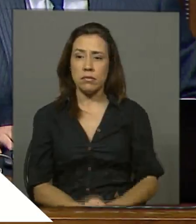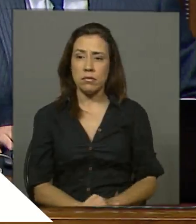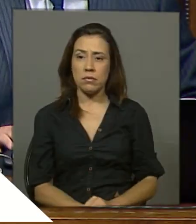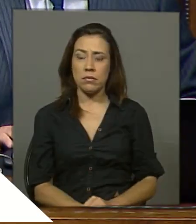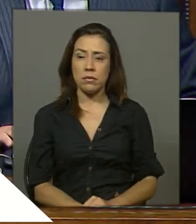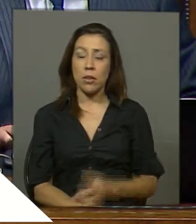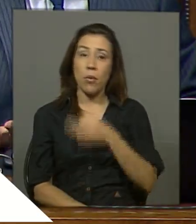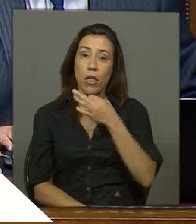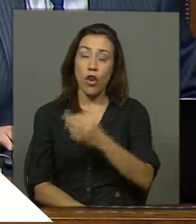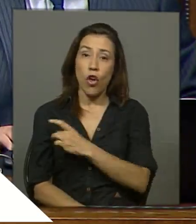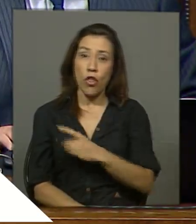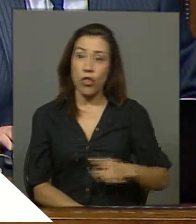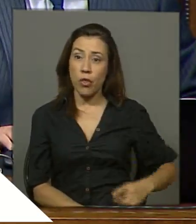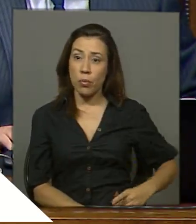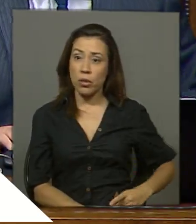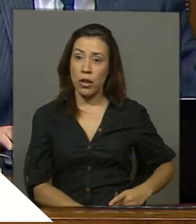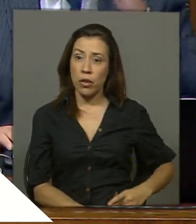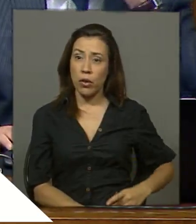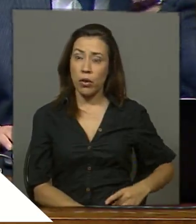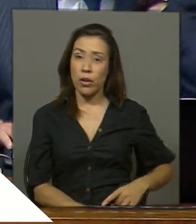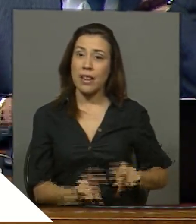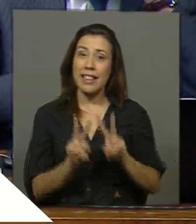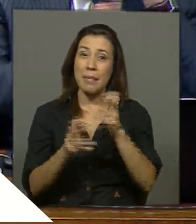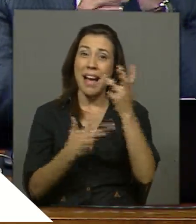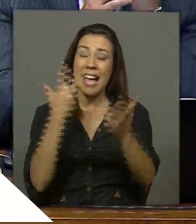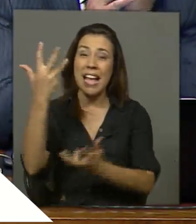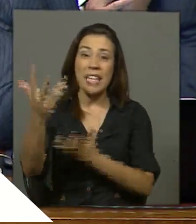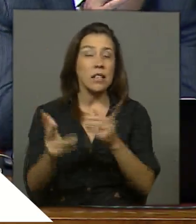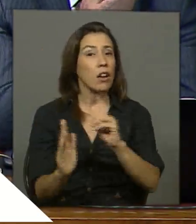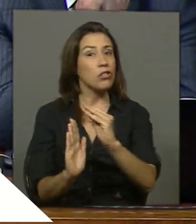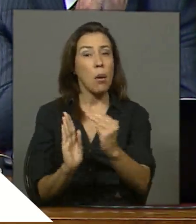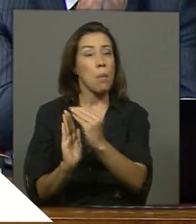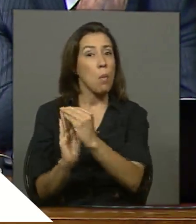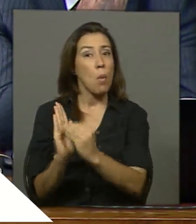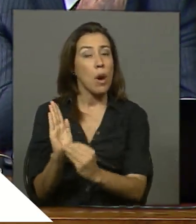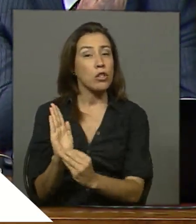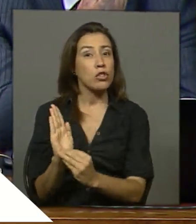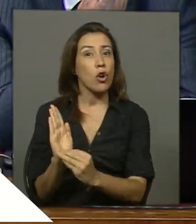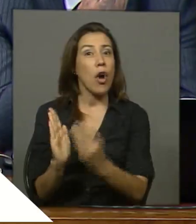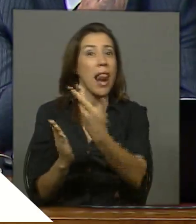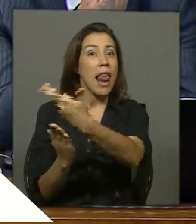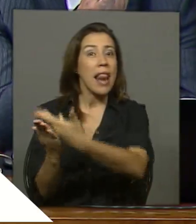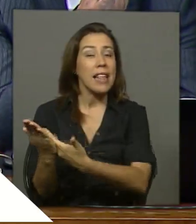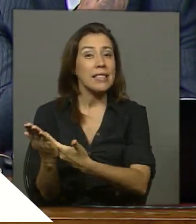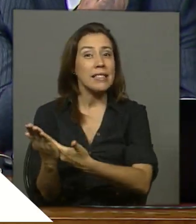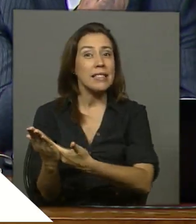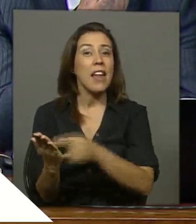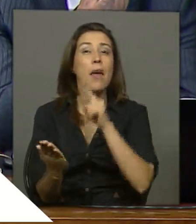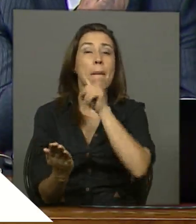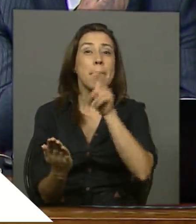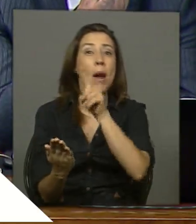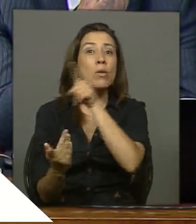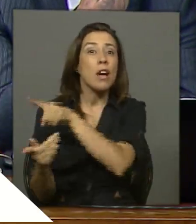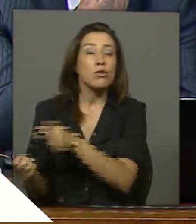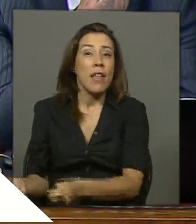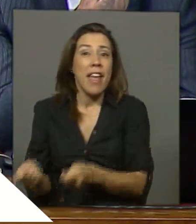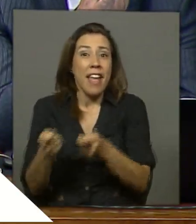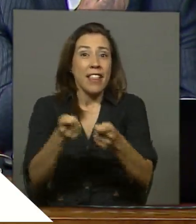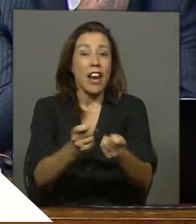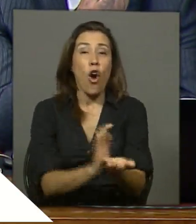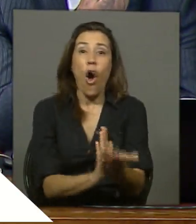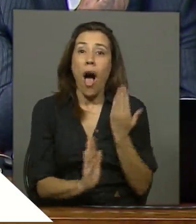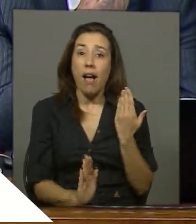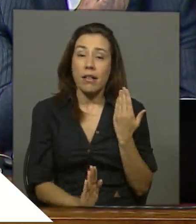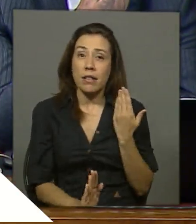como bien Dice el diputado el tema de los incendios no está considerado dentro de los las preguntas que se previamente se